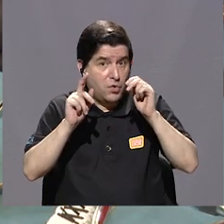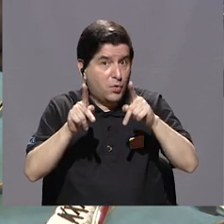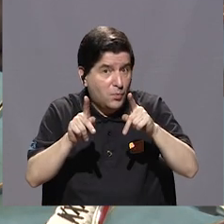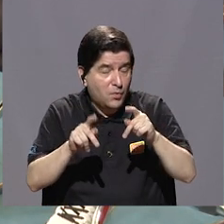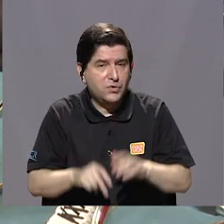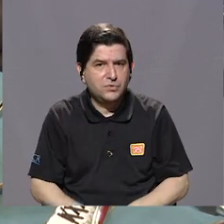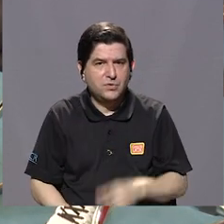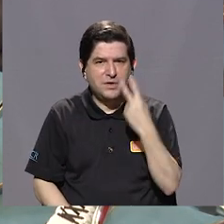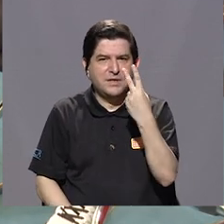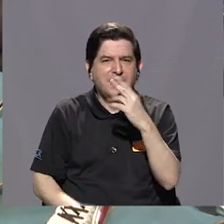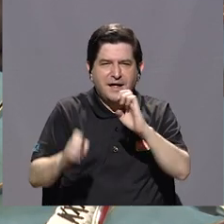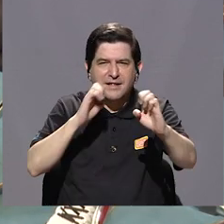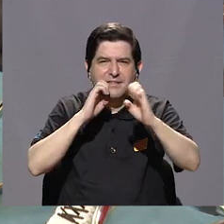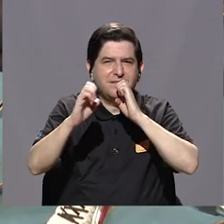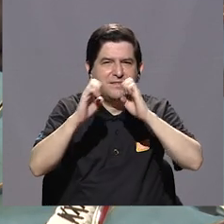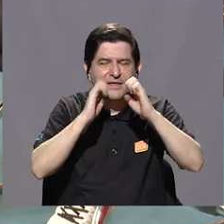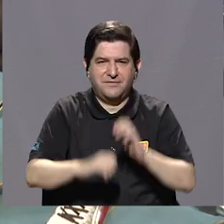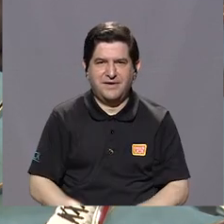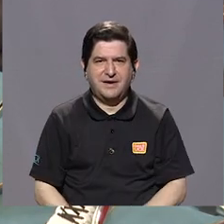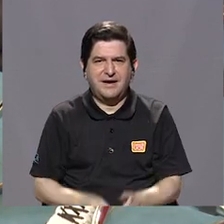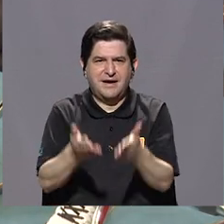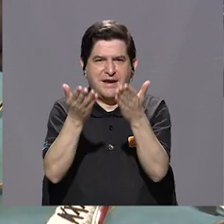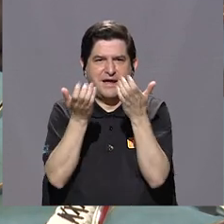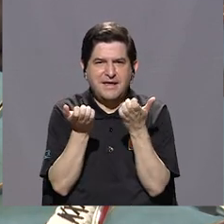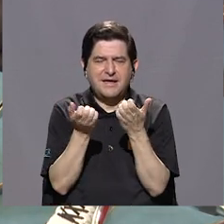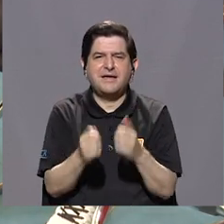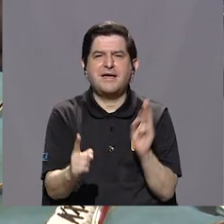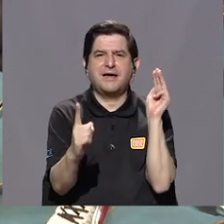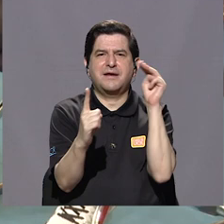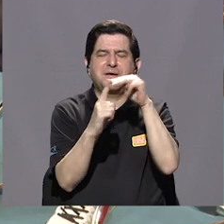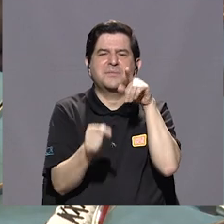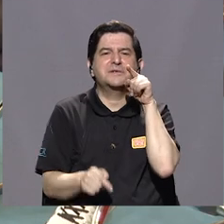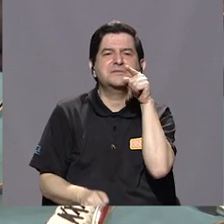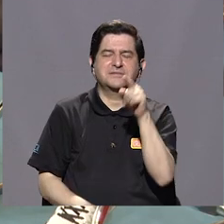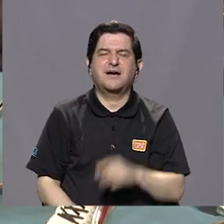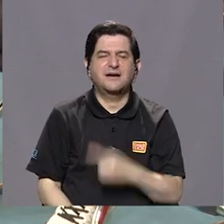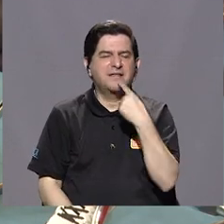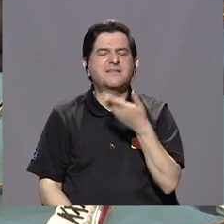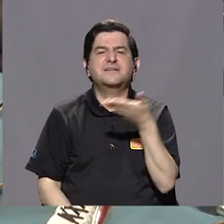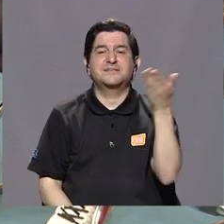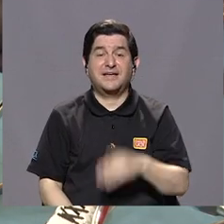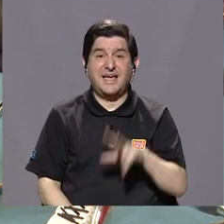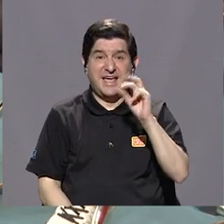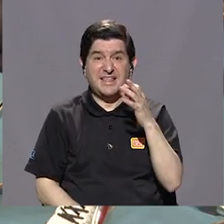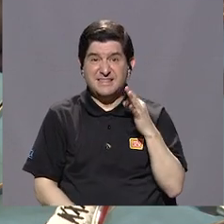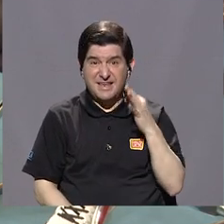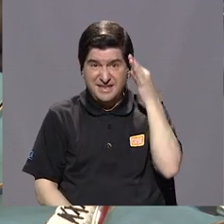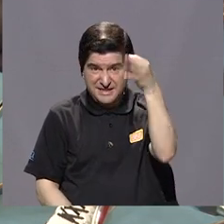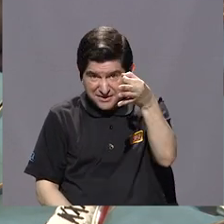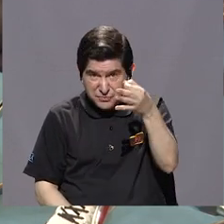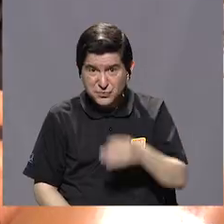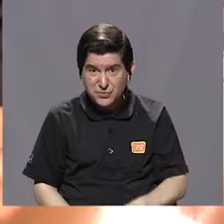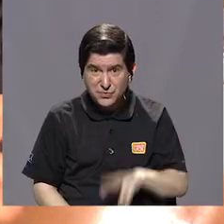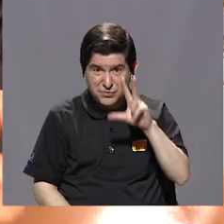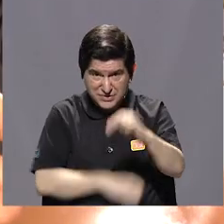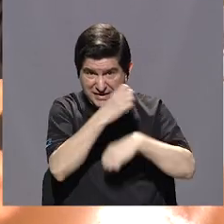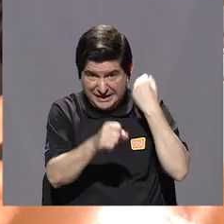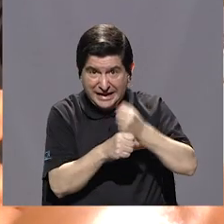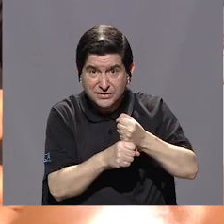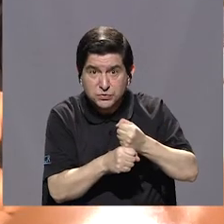de ver esta entrevista y quieren recibir un mensaje suyo, ¿qué les diría? Dentro de 30 años.